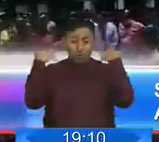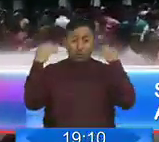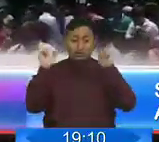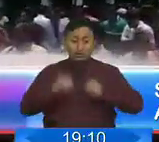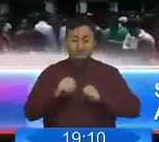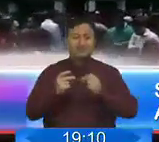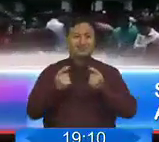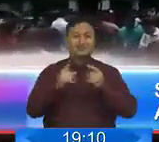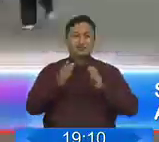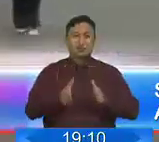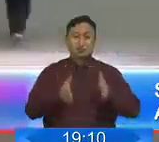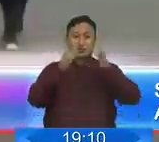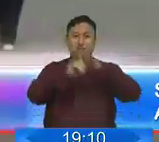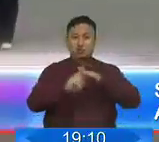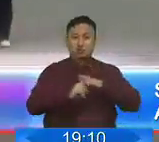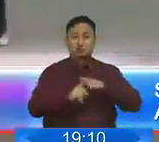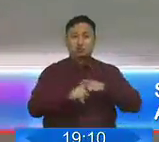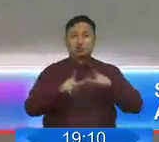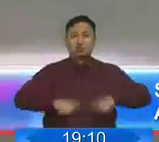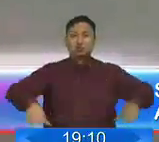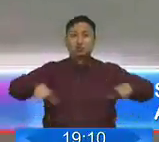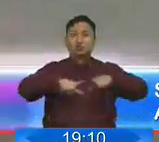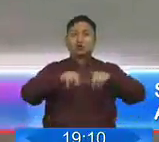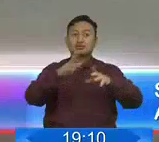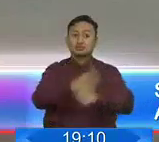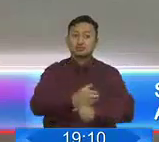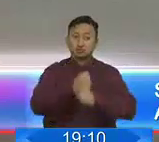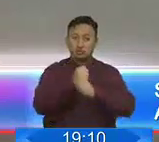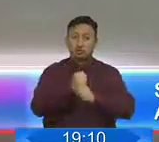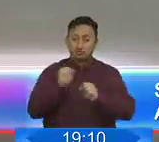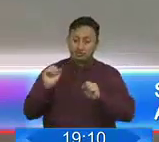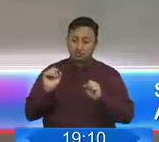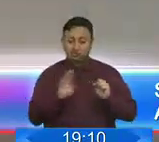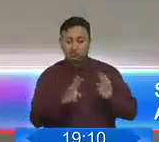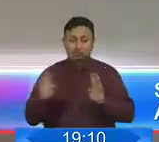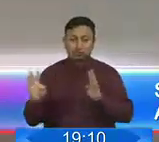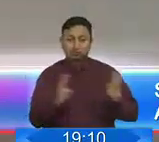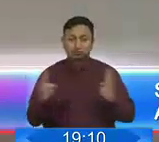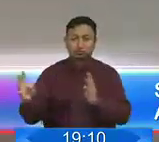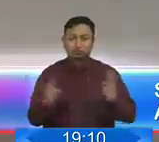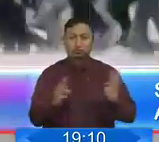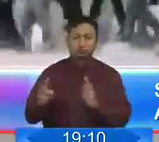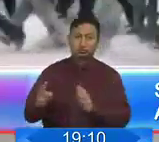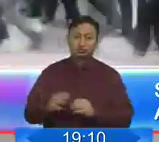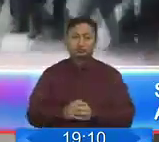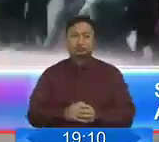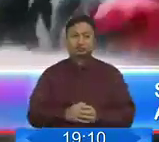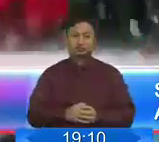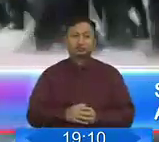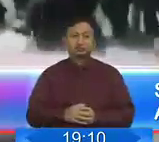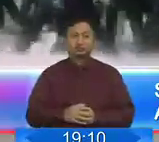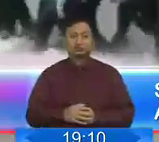evacuaron edificios y se dirigieron hacia puntos de encuentros considerados como zonas seguras.